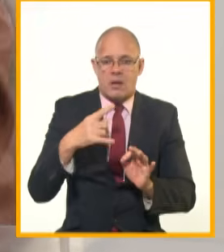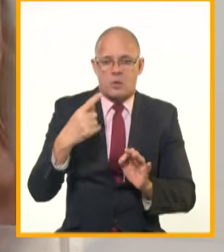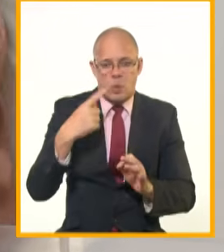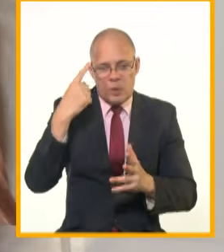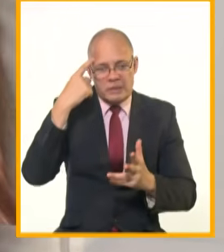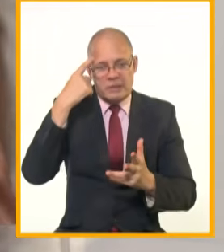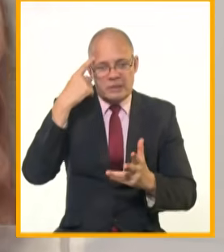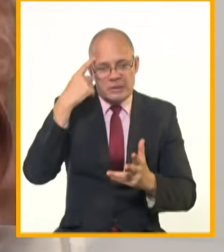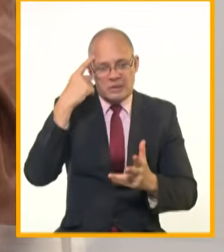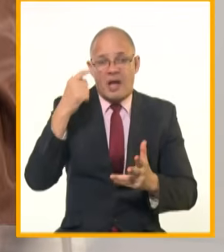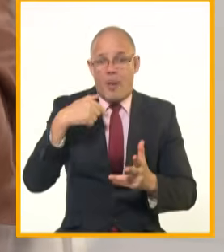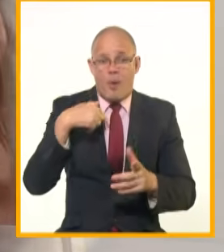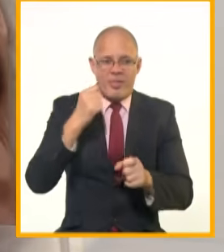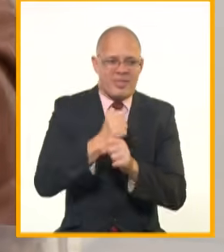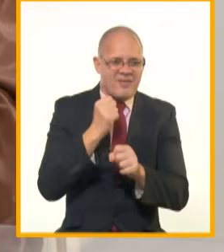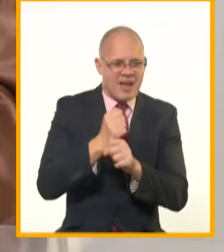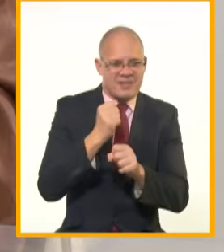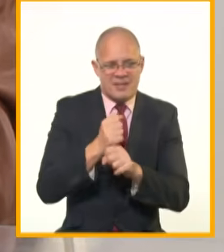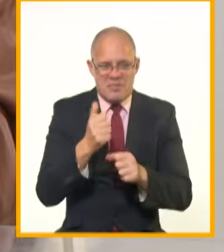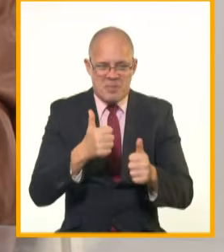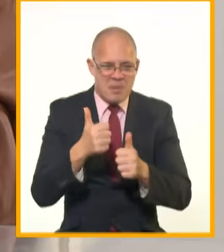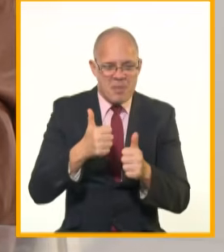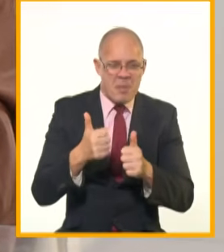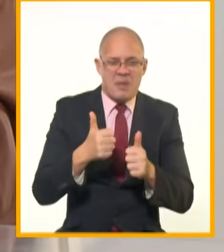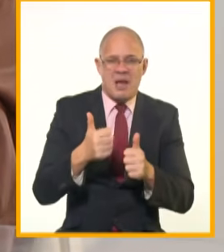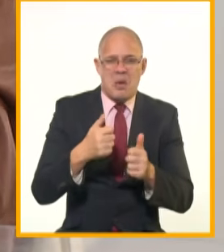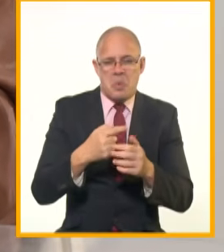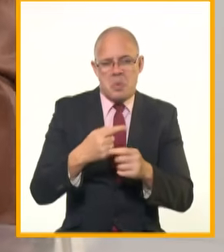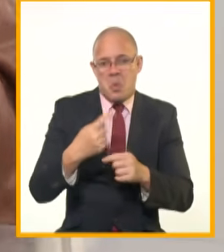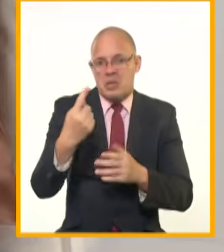porque fue un trabajo heroico.